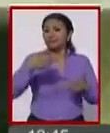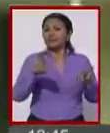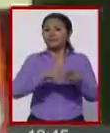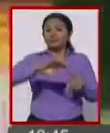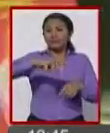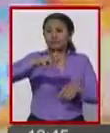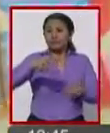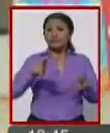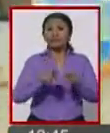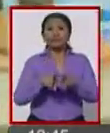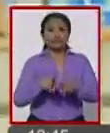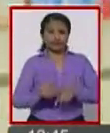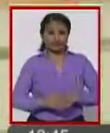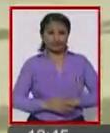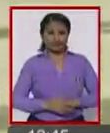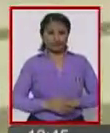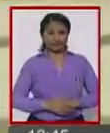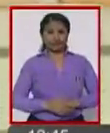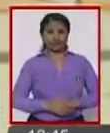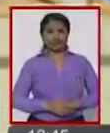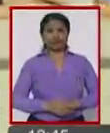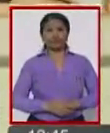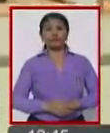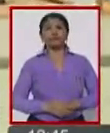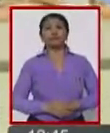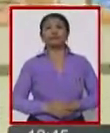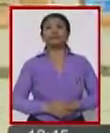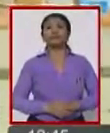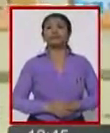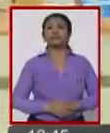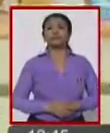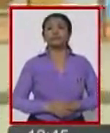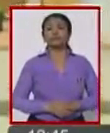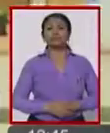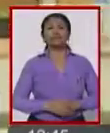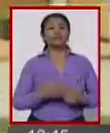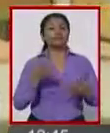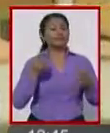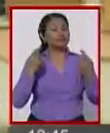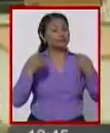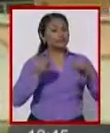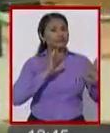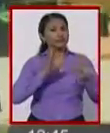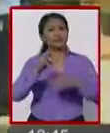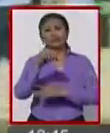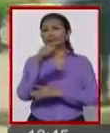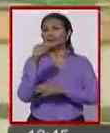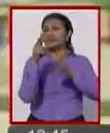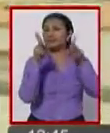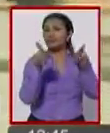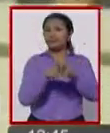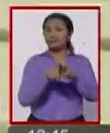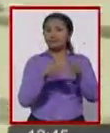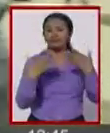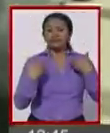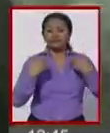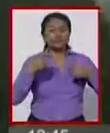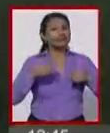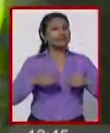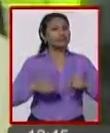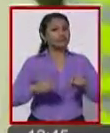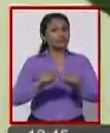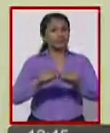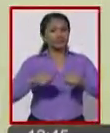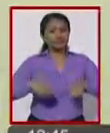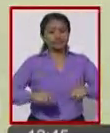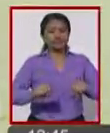patio de comidas. Estamos justo enfrente de lo que es el patio de comidas. Vamos a tratar de conversar con otras personas. Señora, usted también tenía su puesto aquí dentro. Estamos